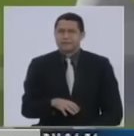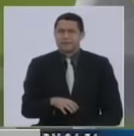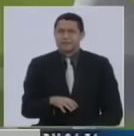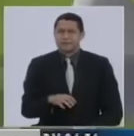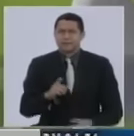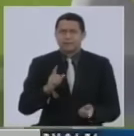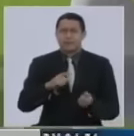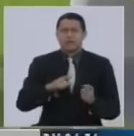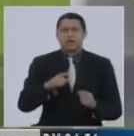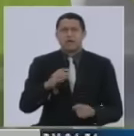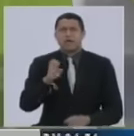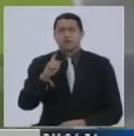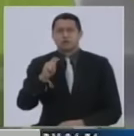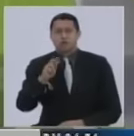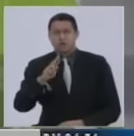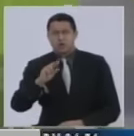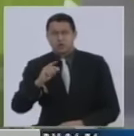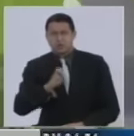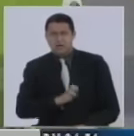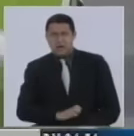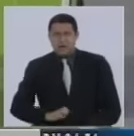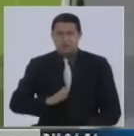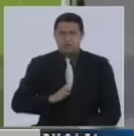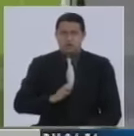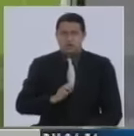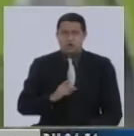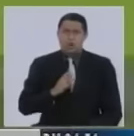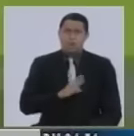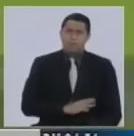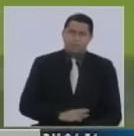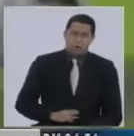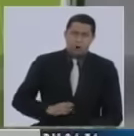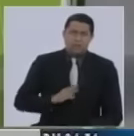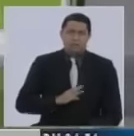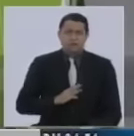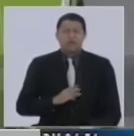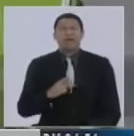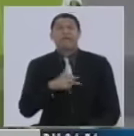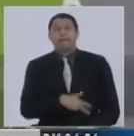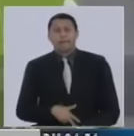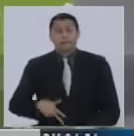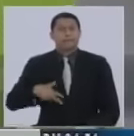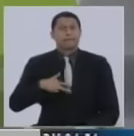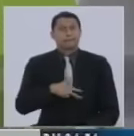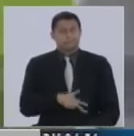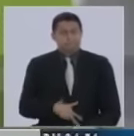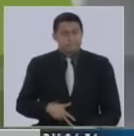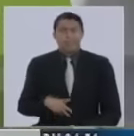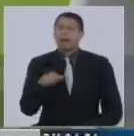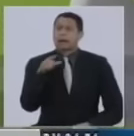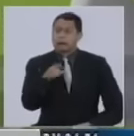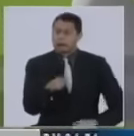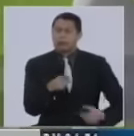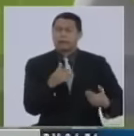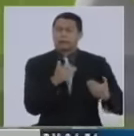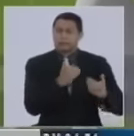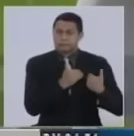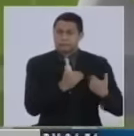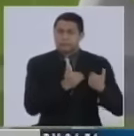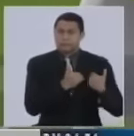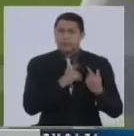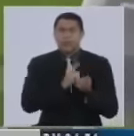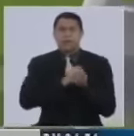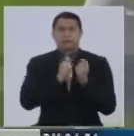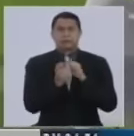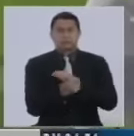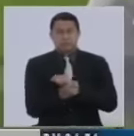alternancia entre estrógeno y progesterona estrógeno y progesterona y las hormonas de alguna manera influyen en esa alteración en